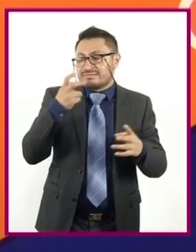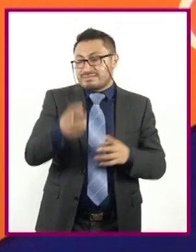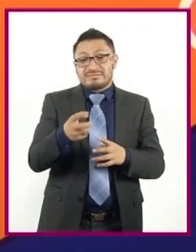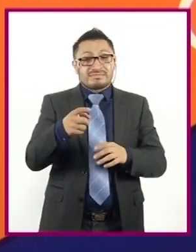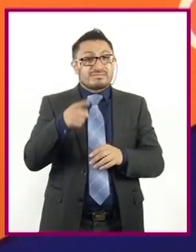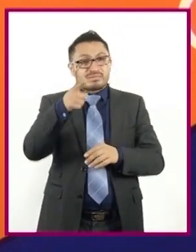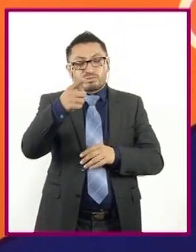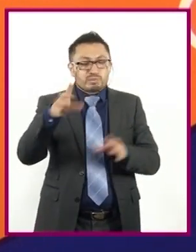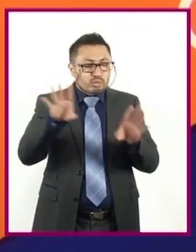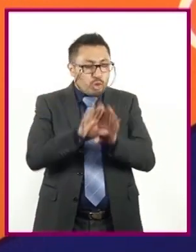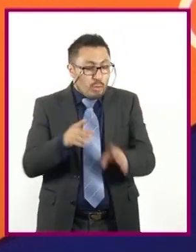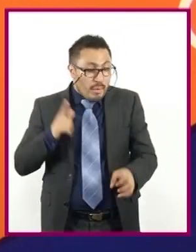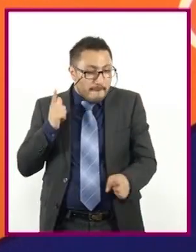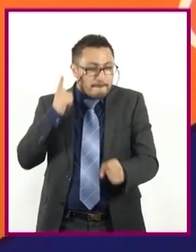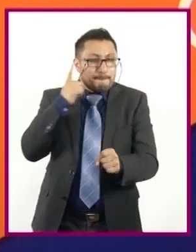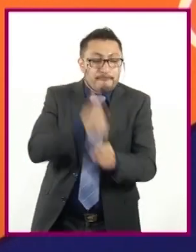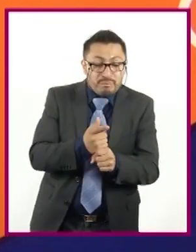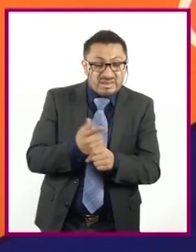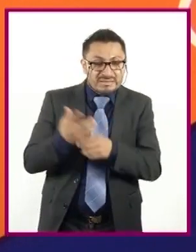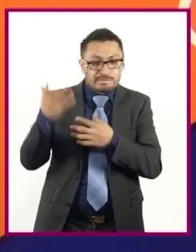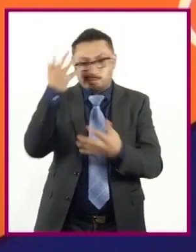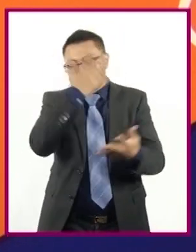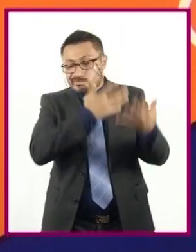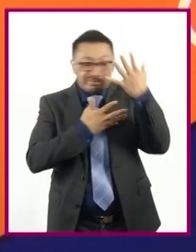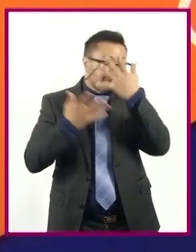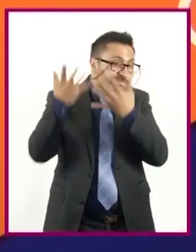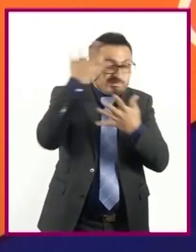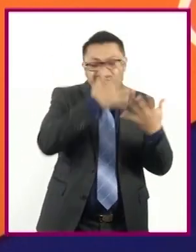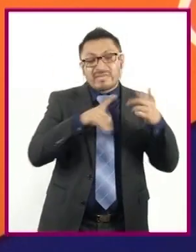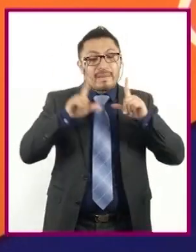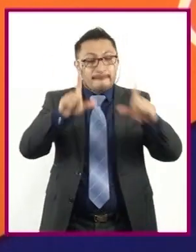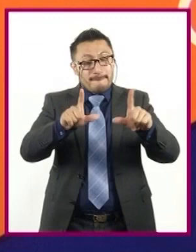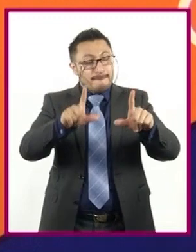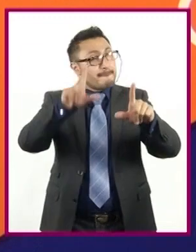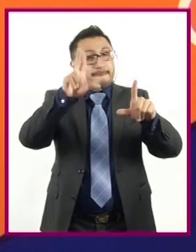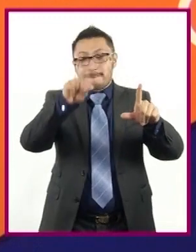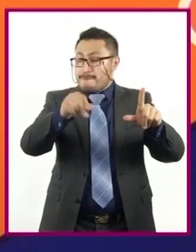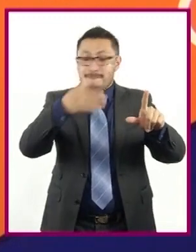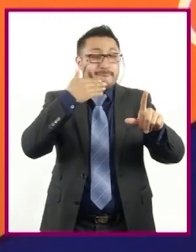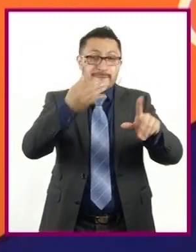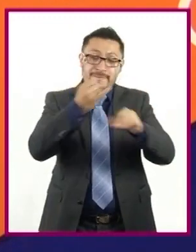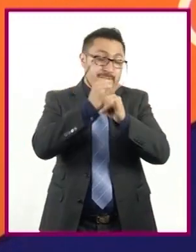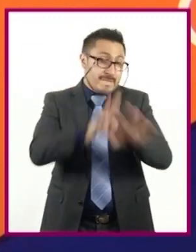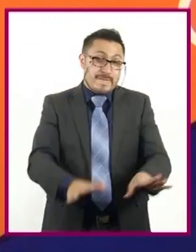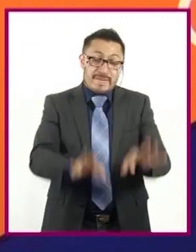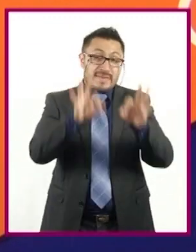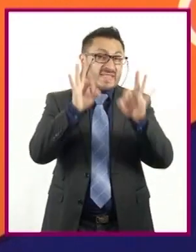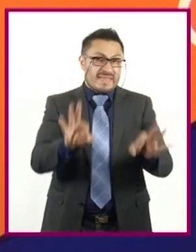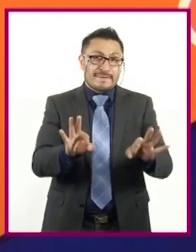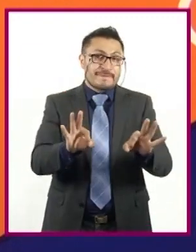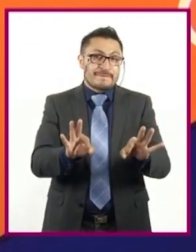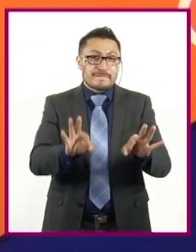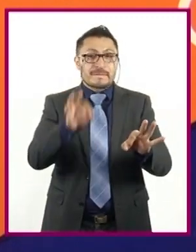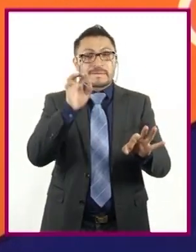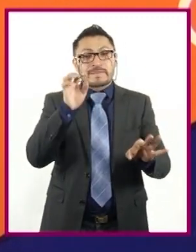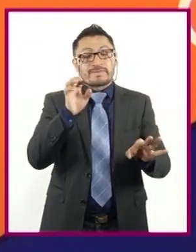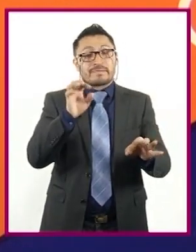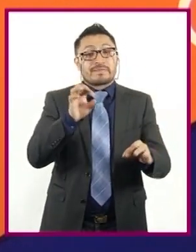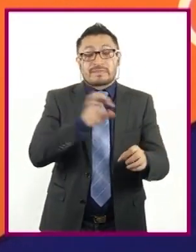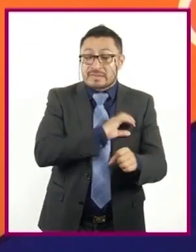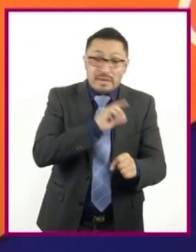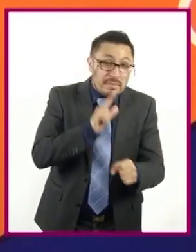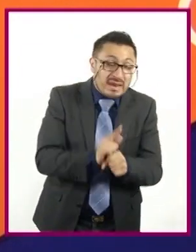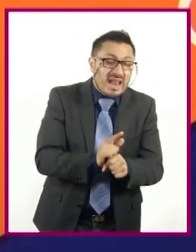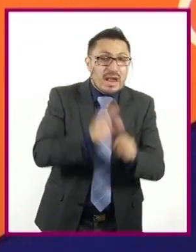se dan cuenta de que la o las fichas que realizaron no cuentan con información suficiente, específica